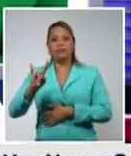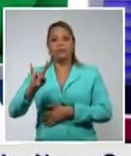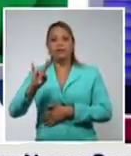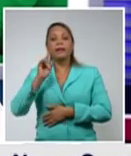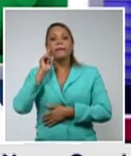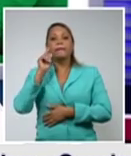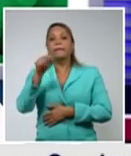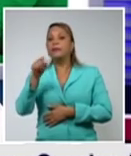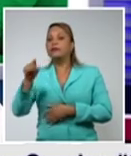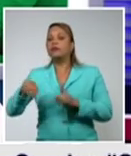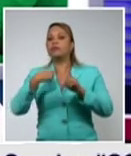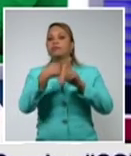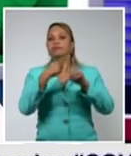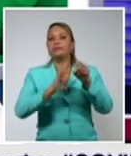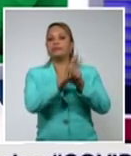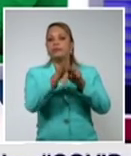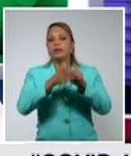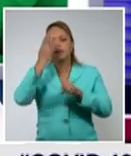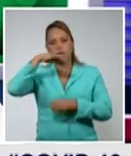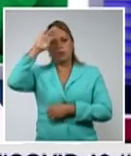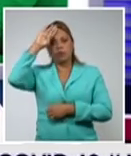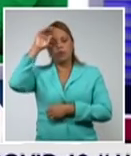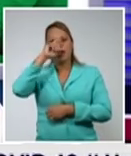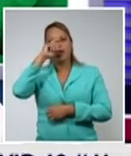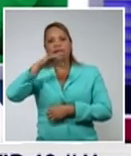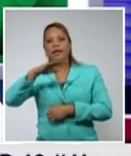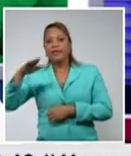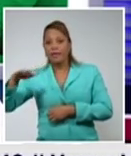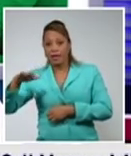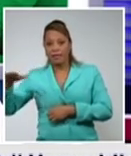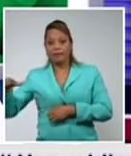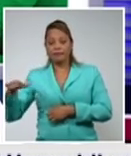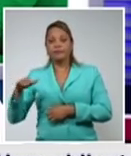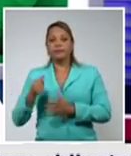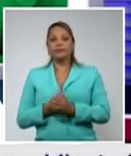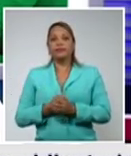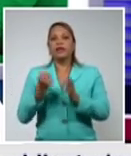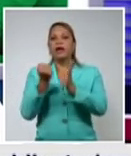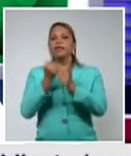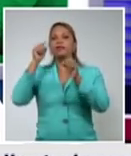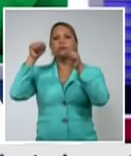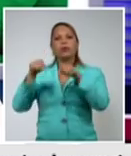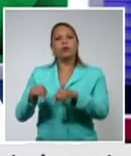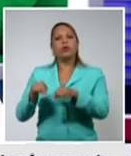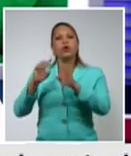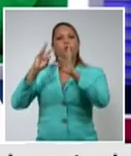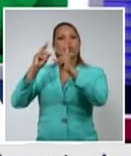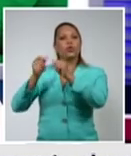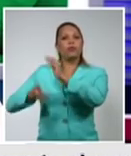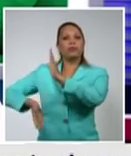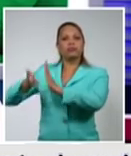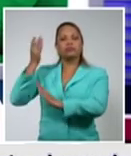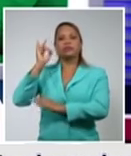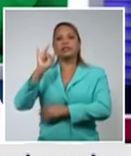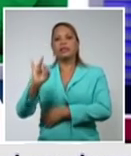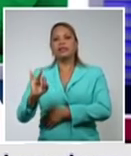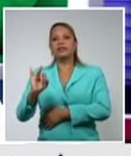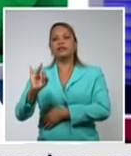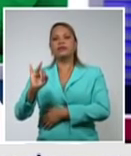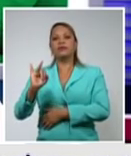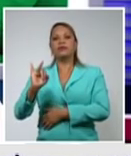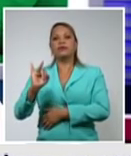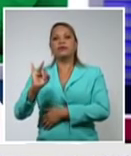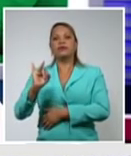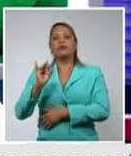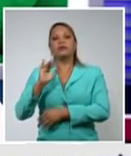pacientes diagnosticados en Cuba en edades pediátricas, activos hoy un número elevado, 700,